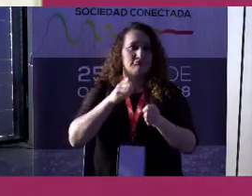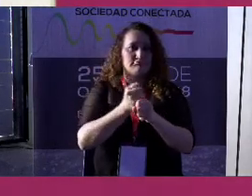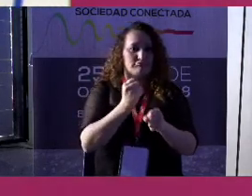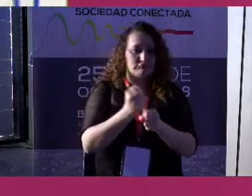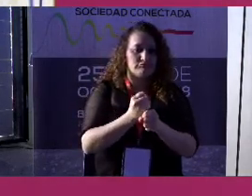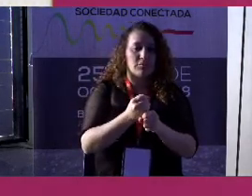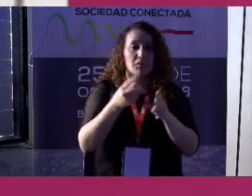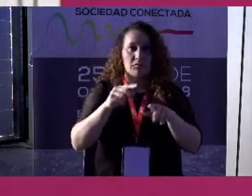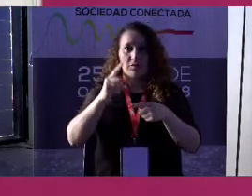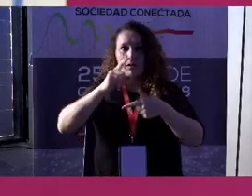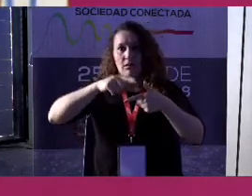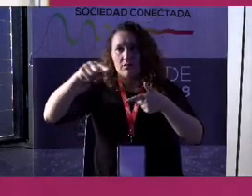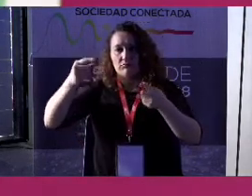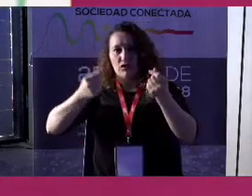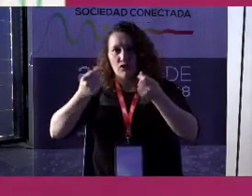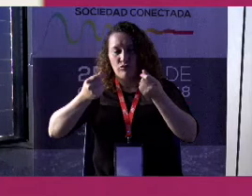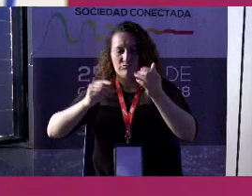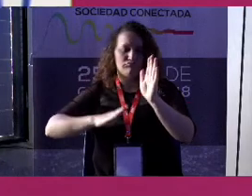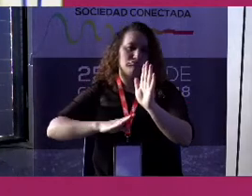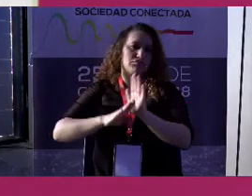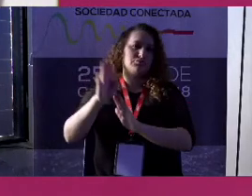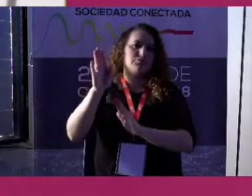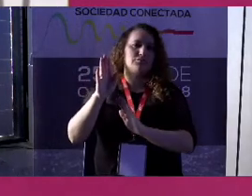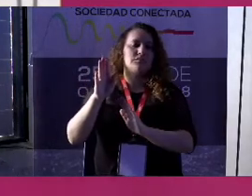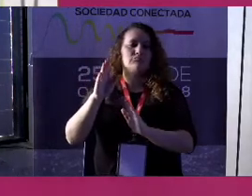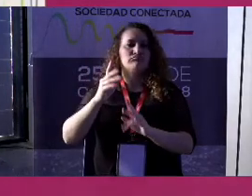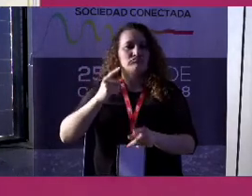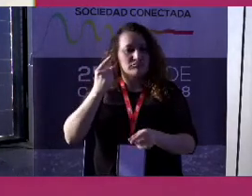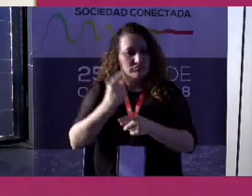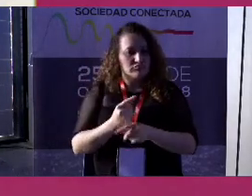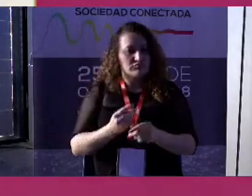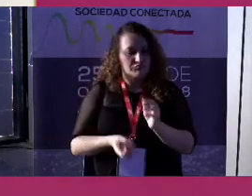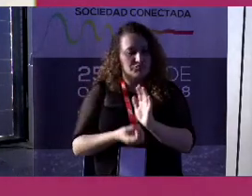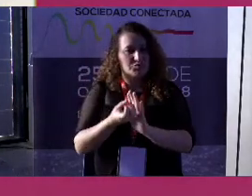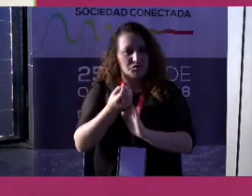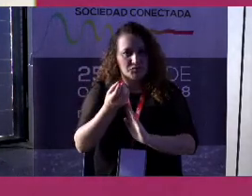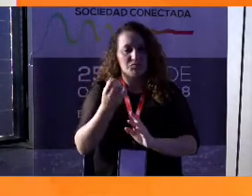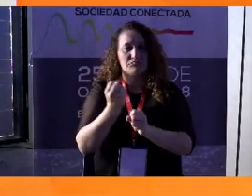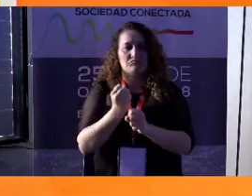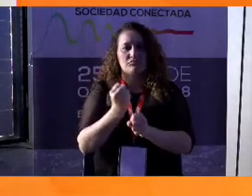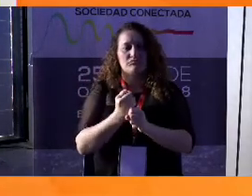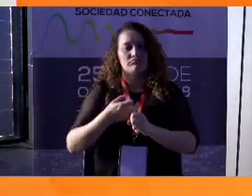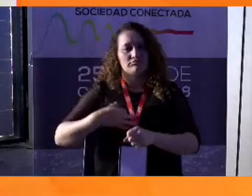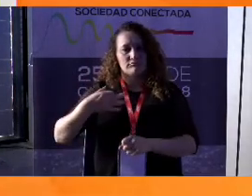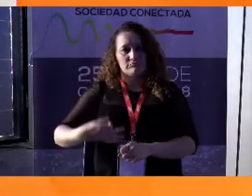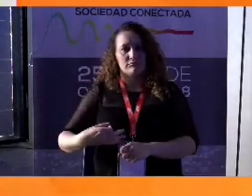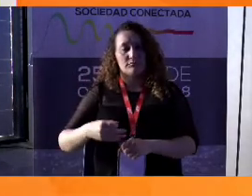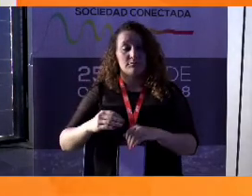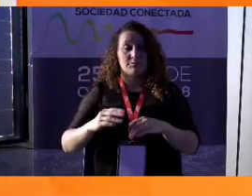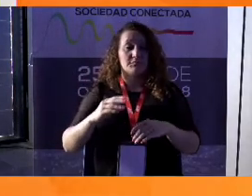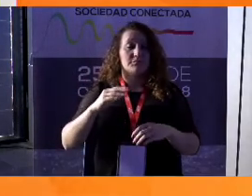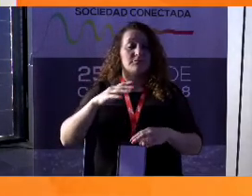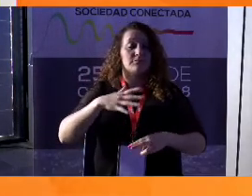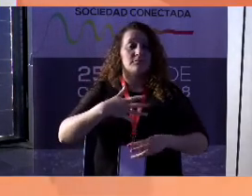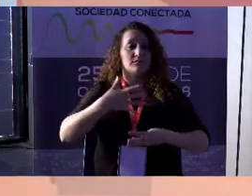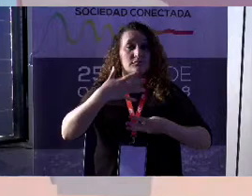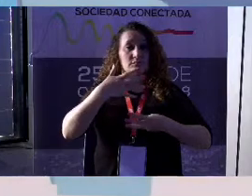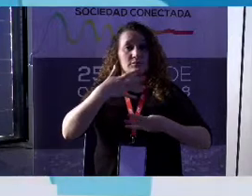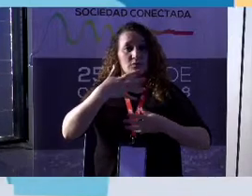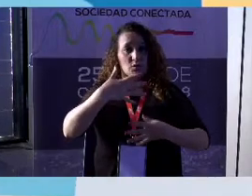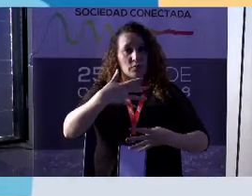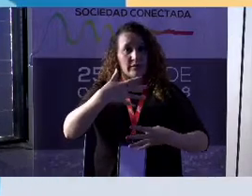crecimiento económico el empleo pleno y productivo y el trabajo decente nueve Innovación